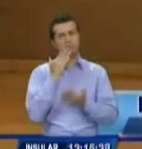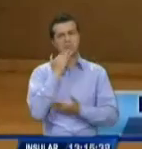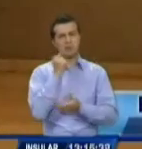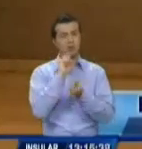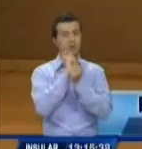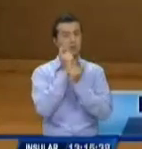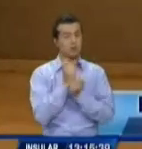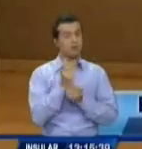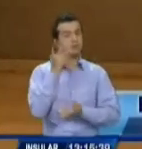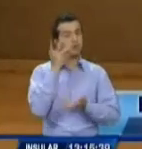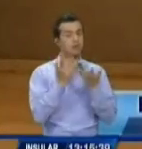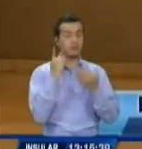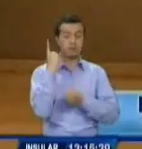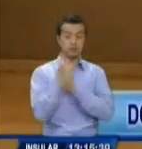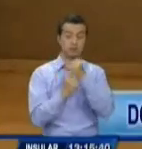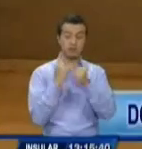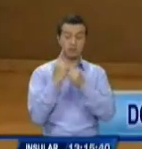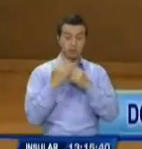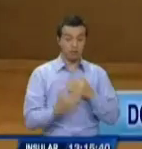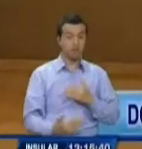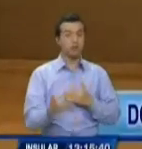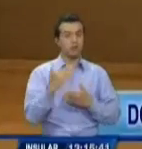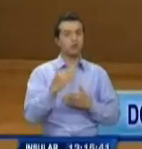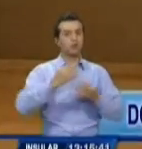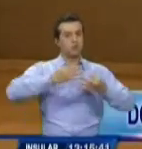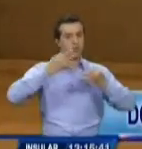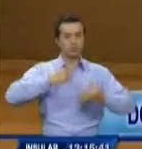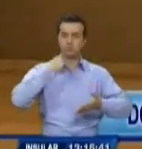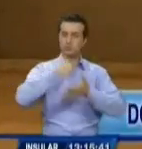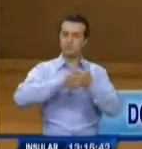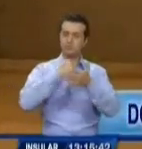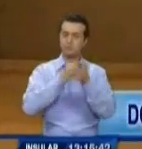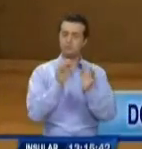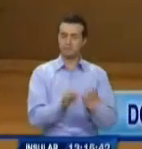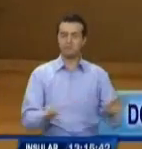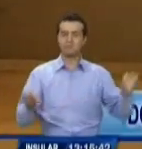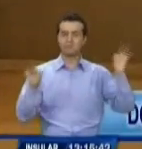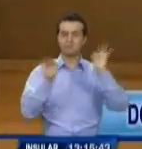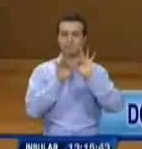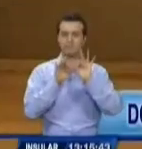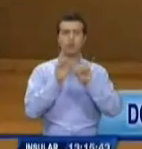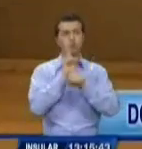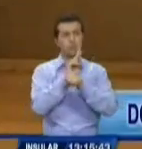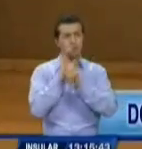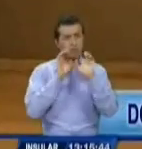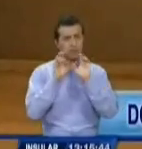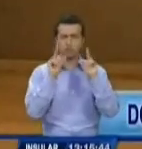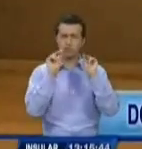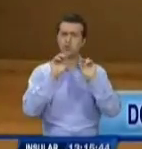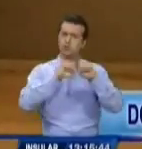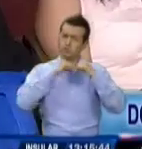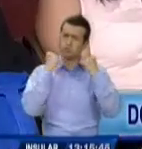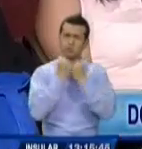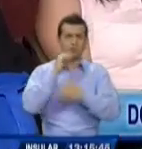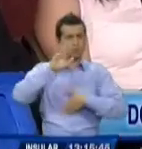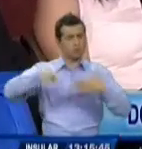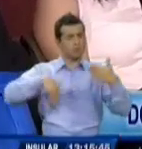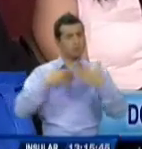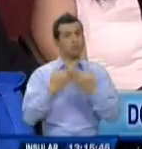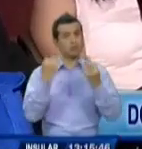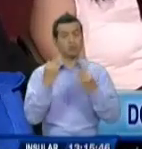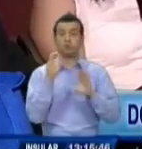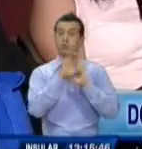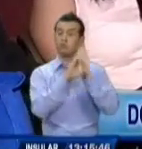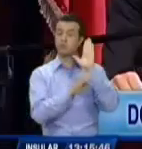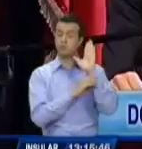mejorados. Tal vez este año este sea uno de los desafíos más importantes, no digo para la superintendencia, para la sociedad en general. La Constitución